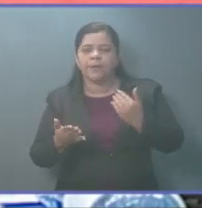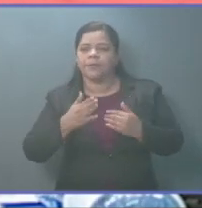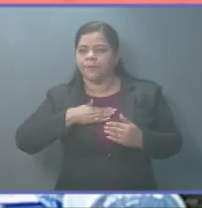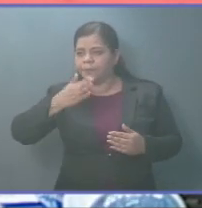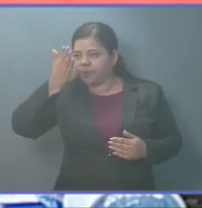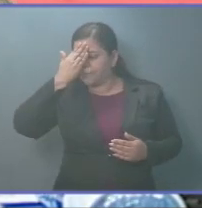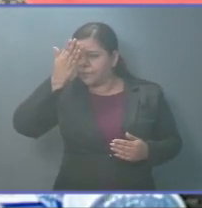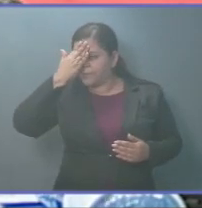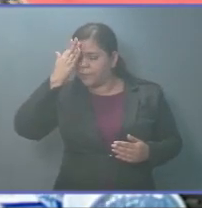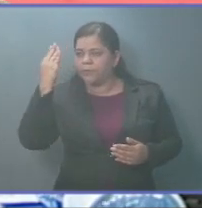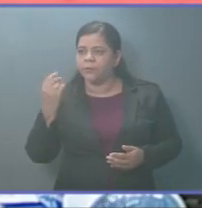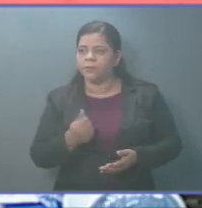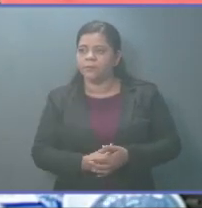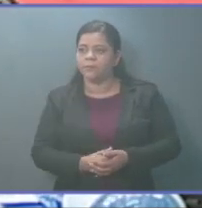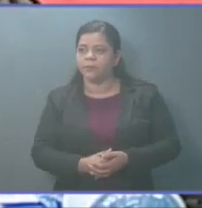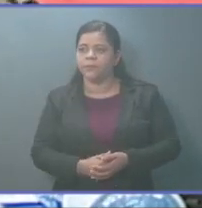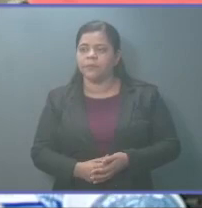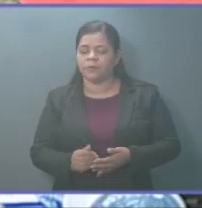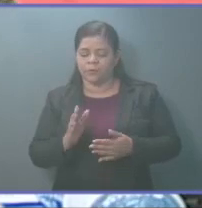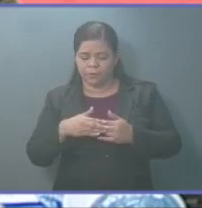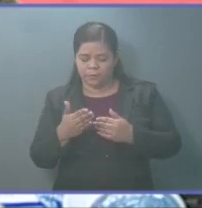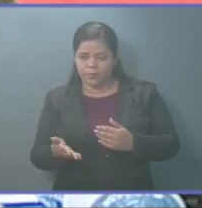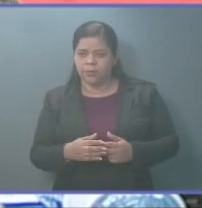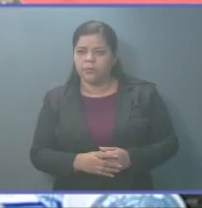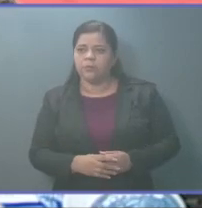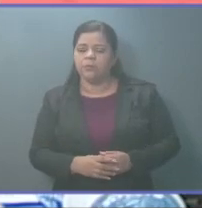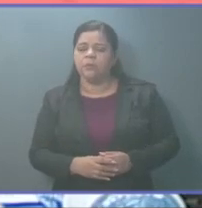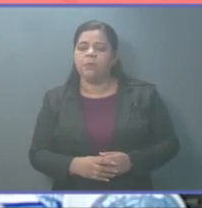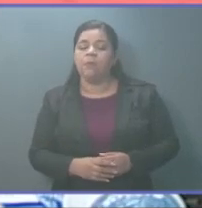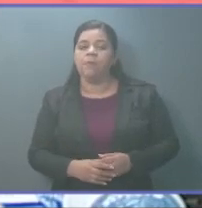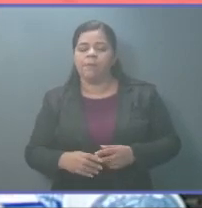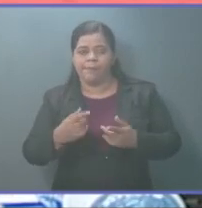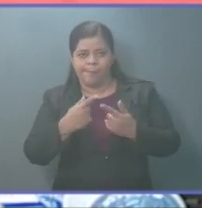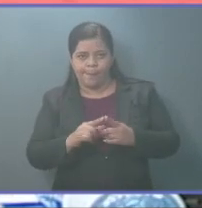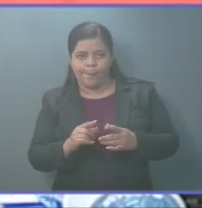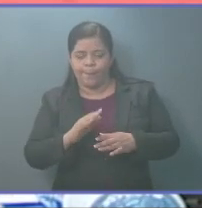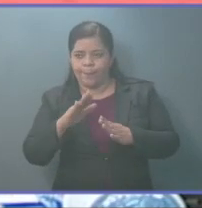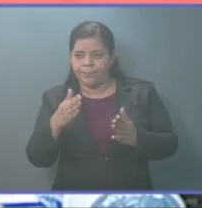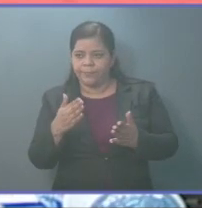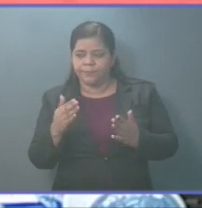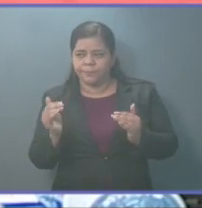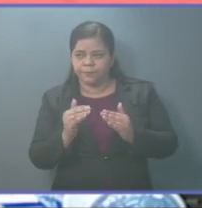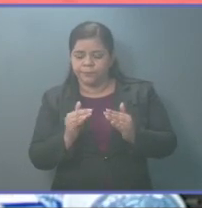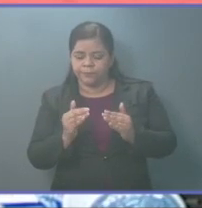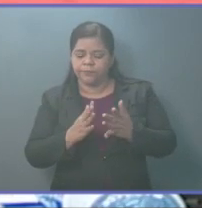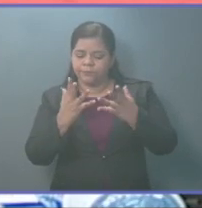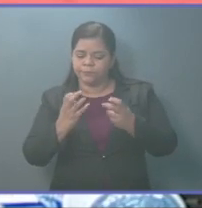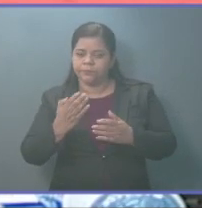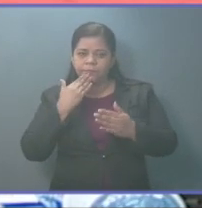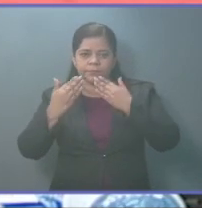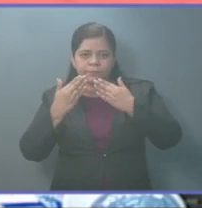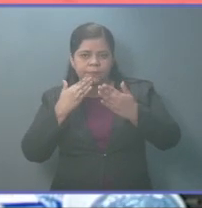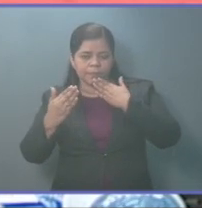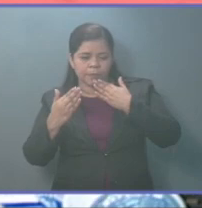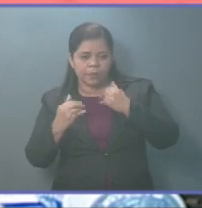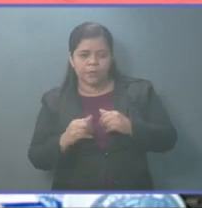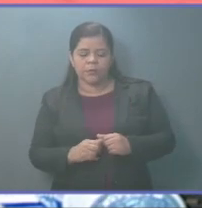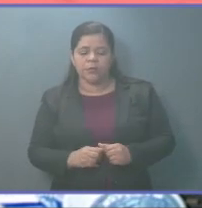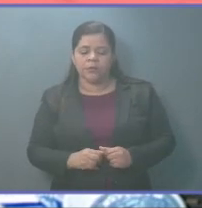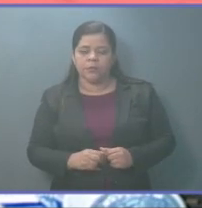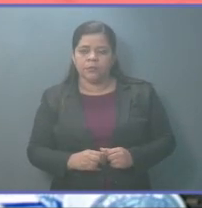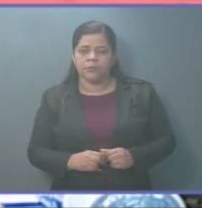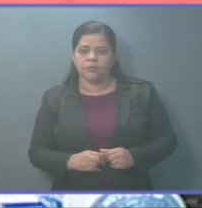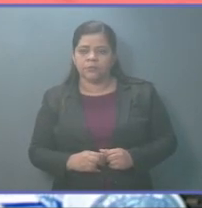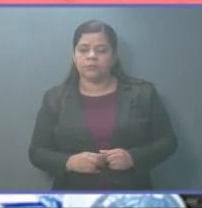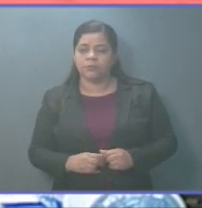esto está más adelante, pero también quisiera explicarles que